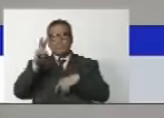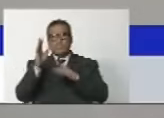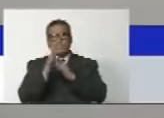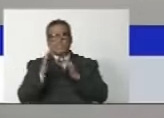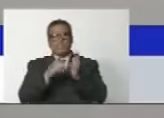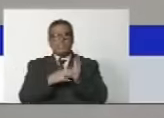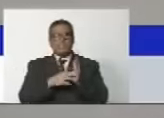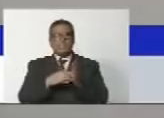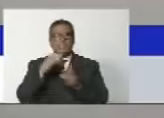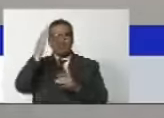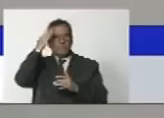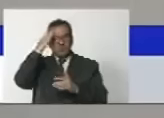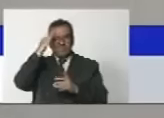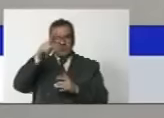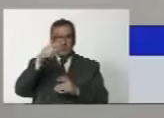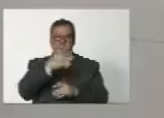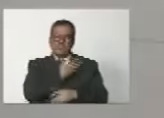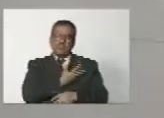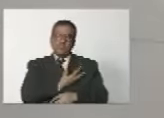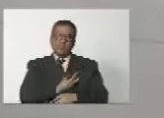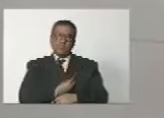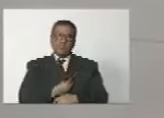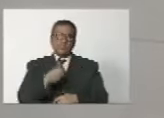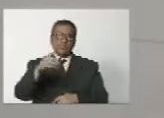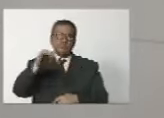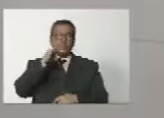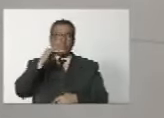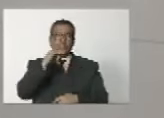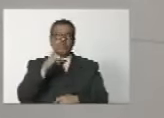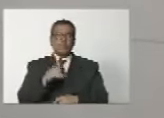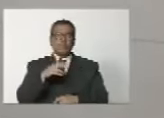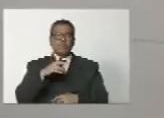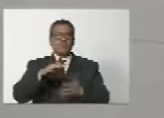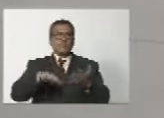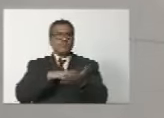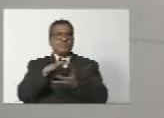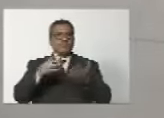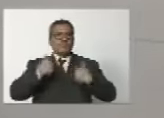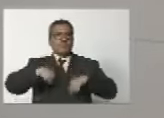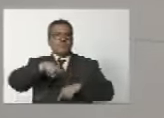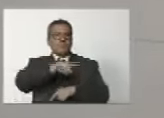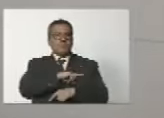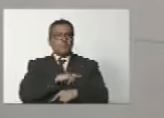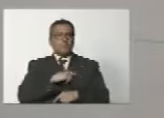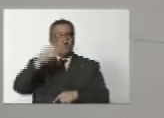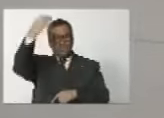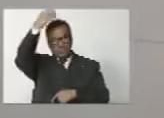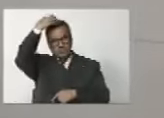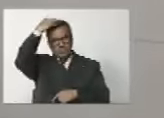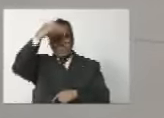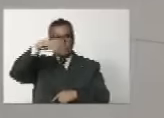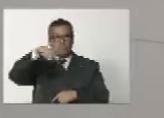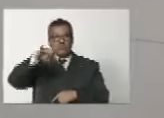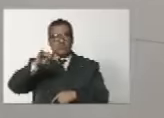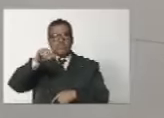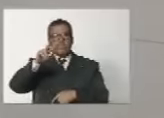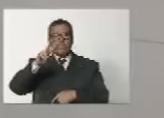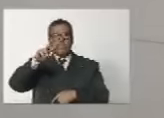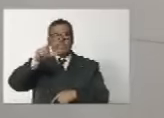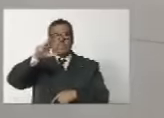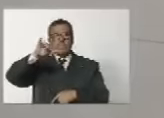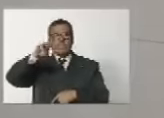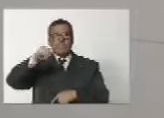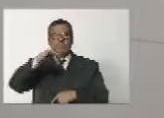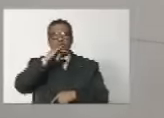nos hemos enterado de la triste noticia de la lesión sufrida por nuestra querida reina Yulimar Rojas.